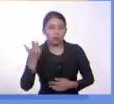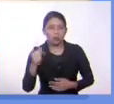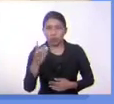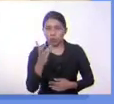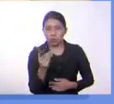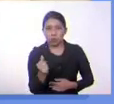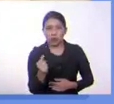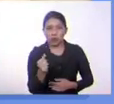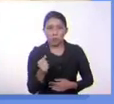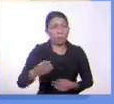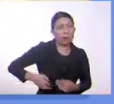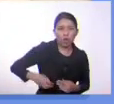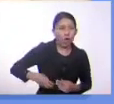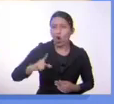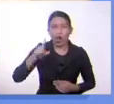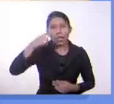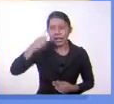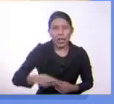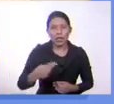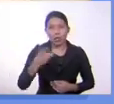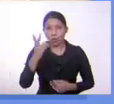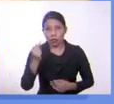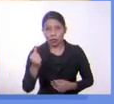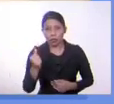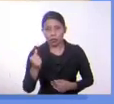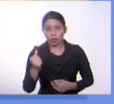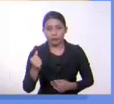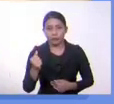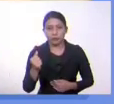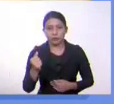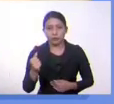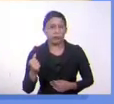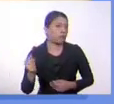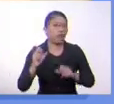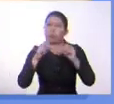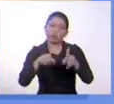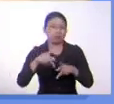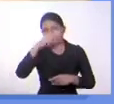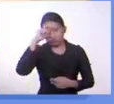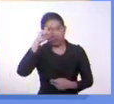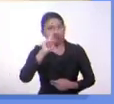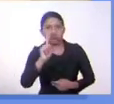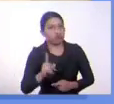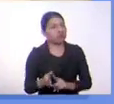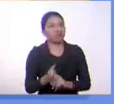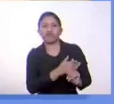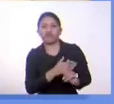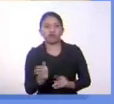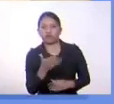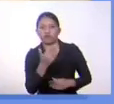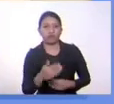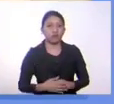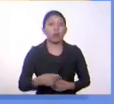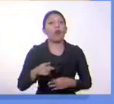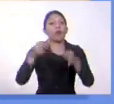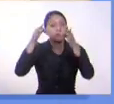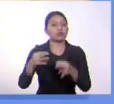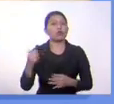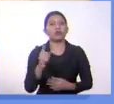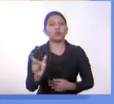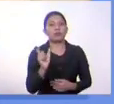número es falso o ese número no existe, prácticamente no te dan trabajo. Entonces tenés que limitarte a